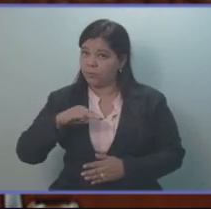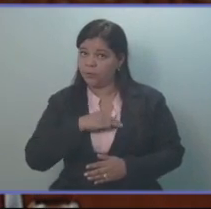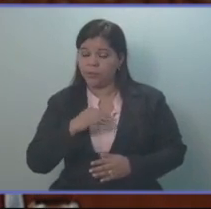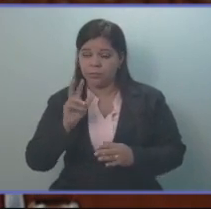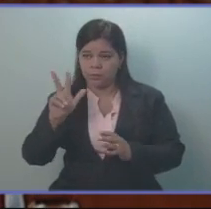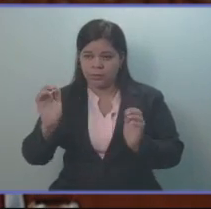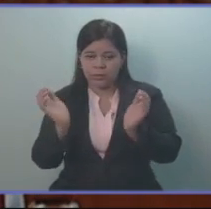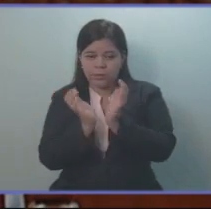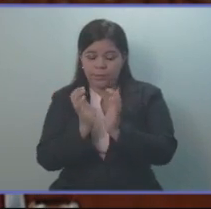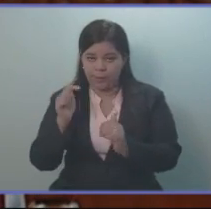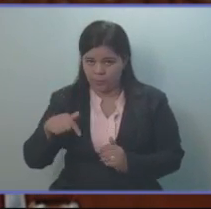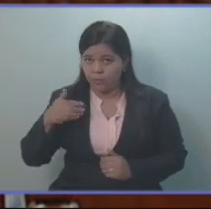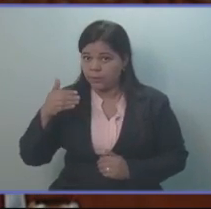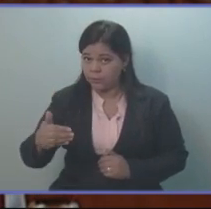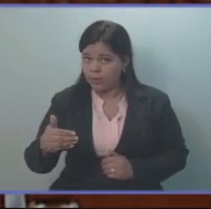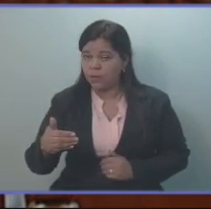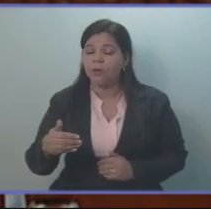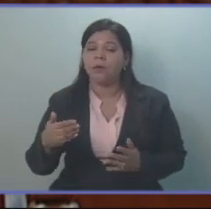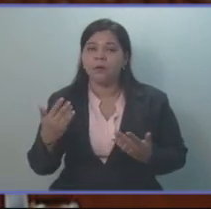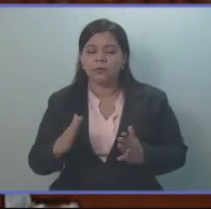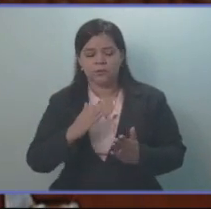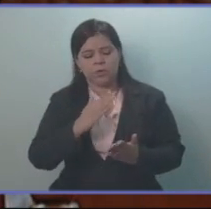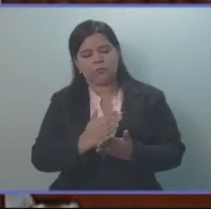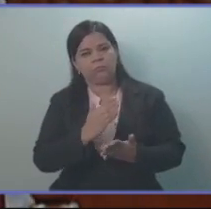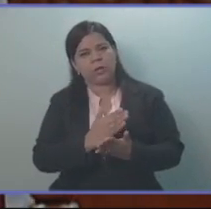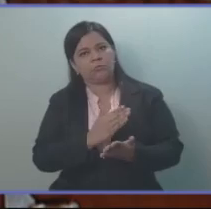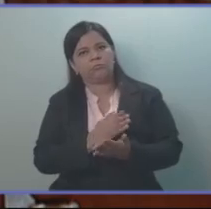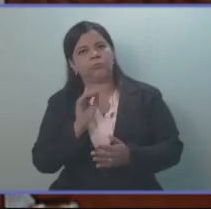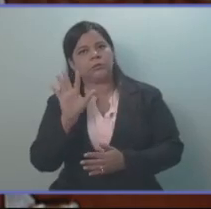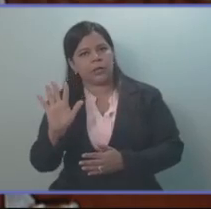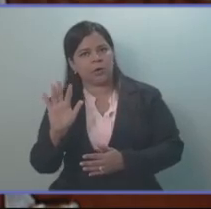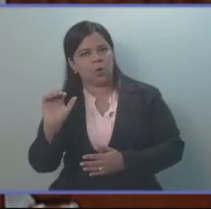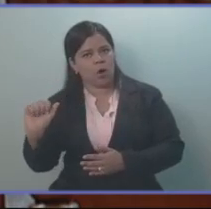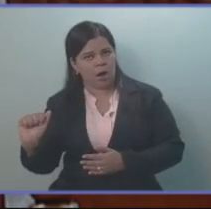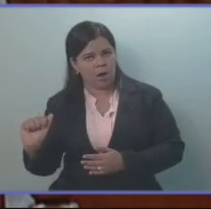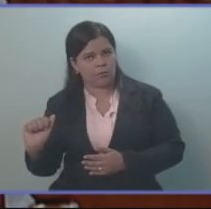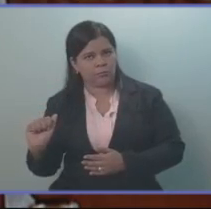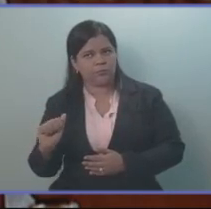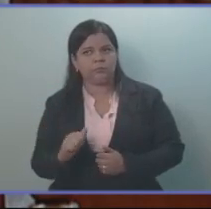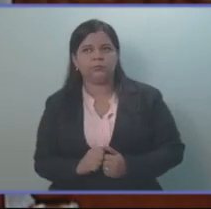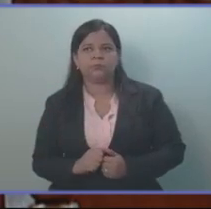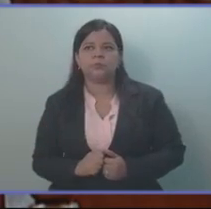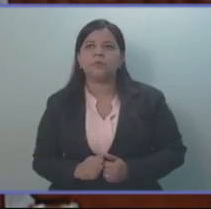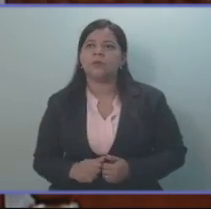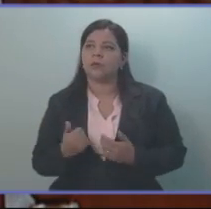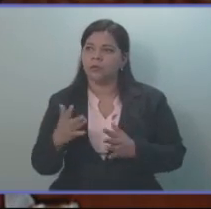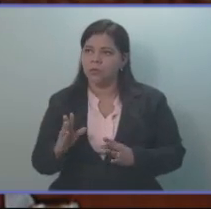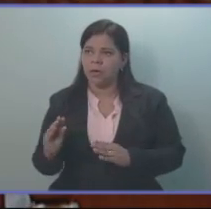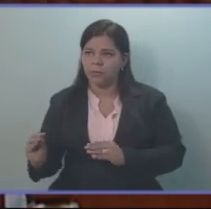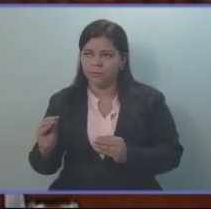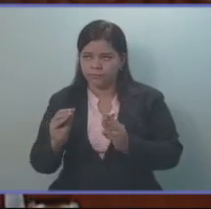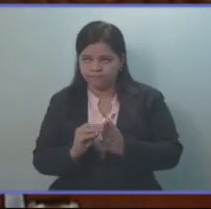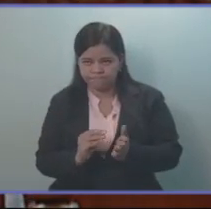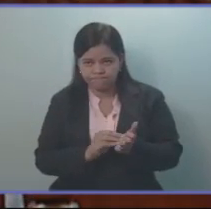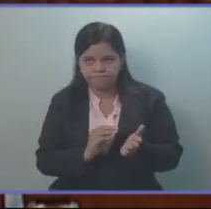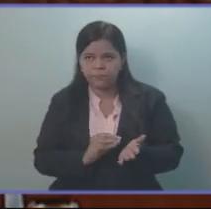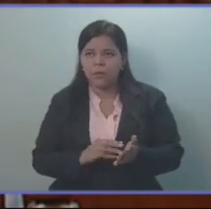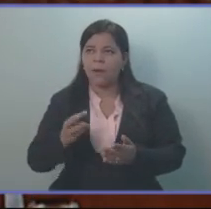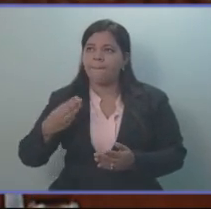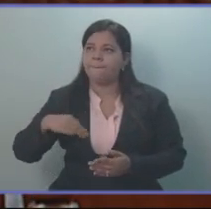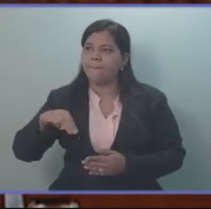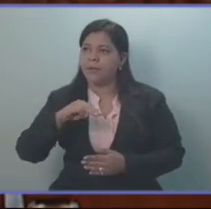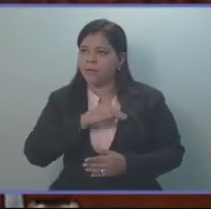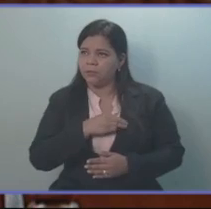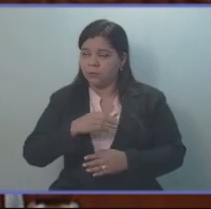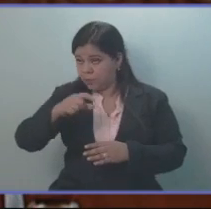mayo de 2018, en el punto 5A, se autorizó al Ministerio de Obras